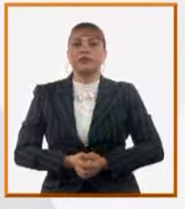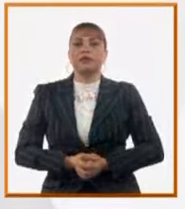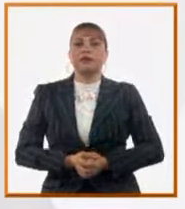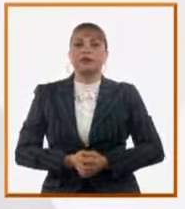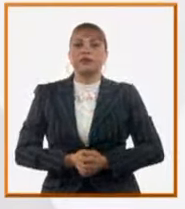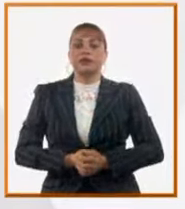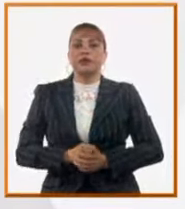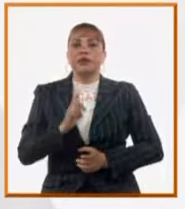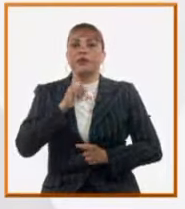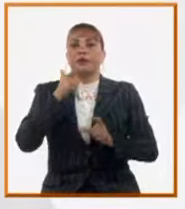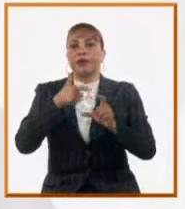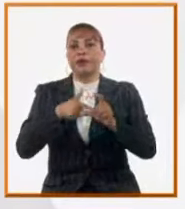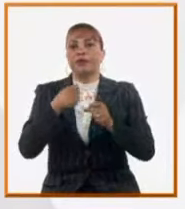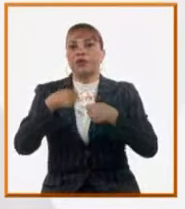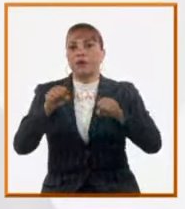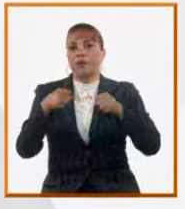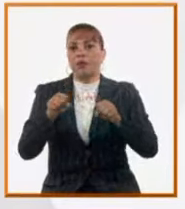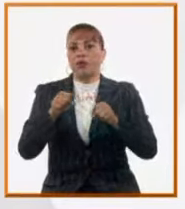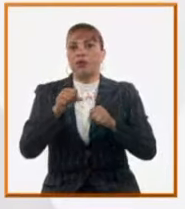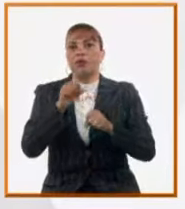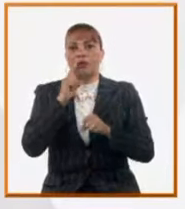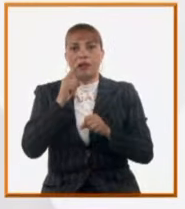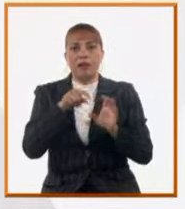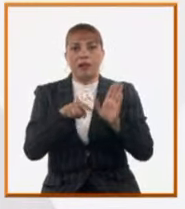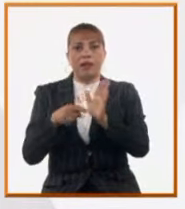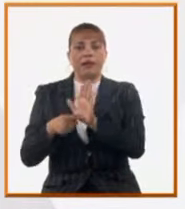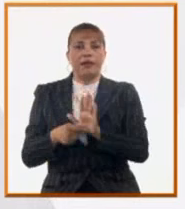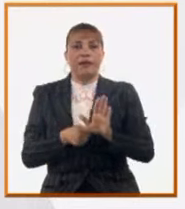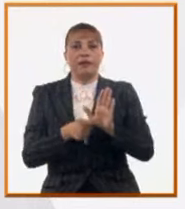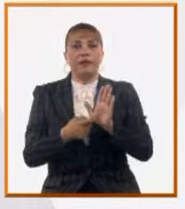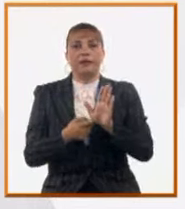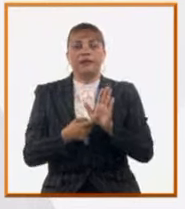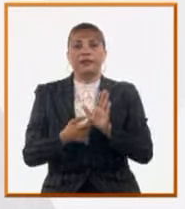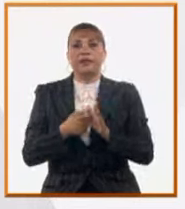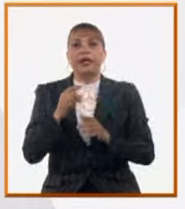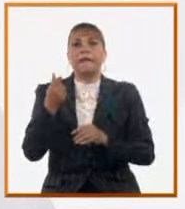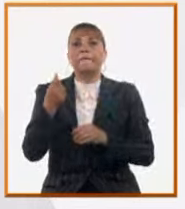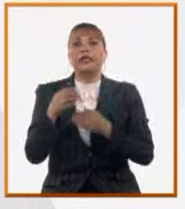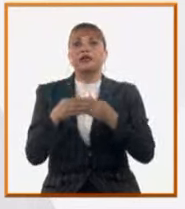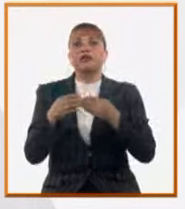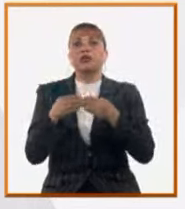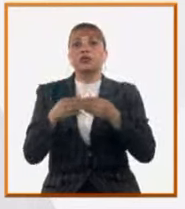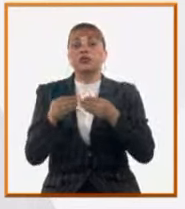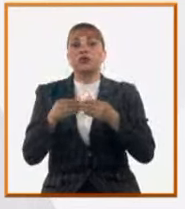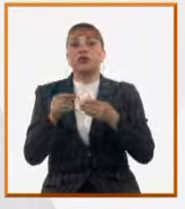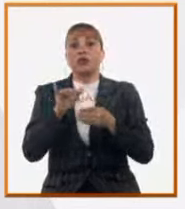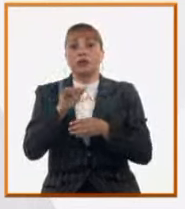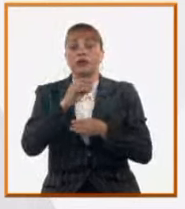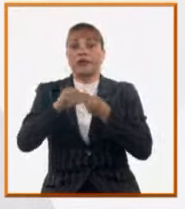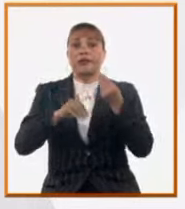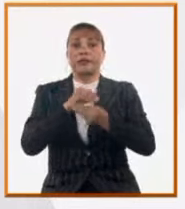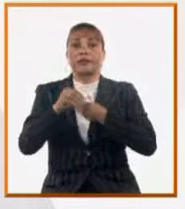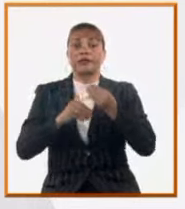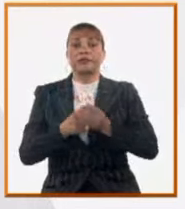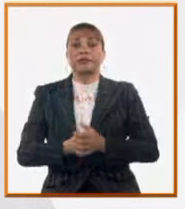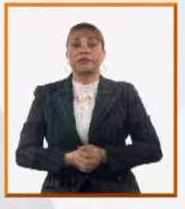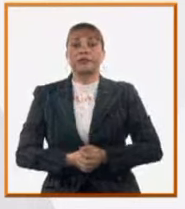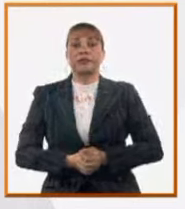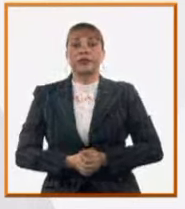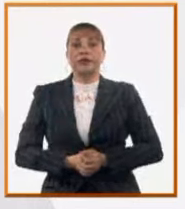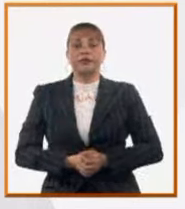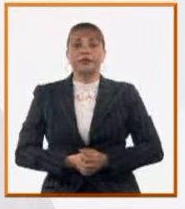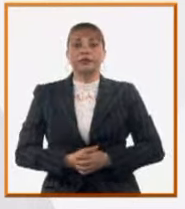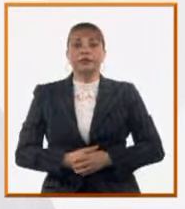la la gasolina motor la b83 el precio en dólares sería por litro Estos son precios que se expresan por